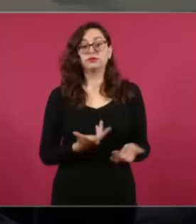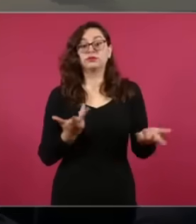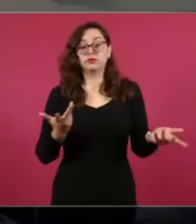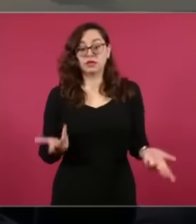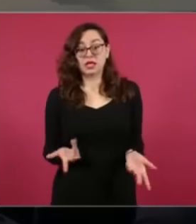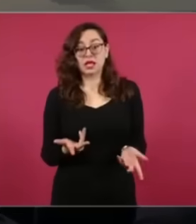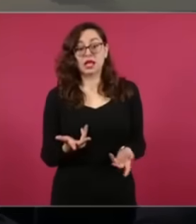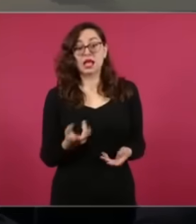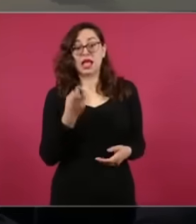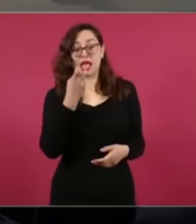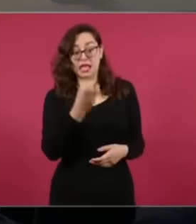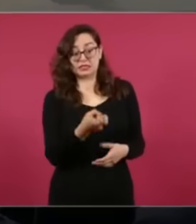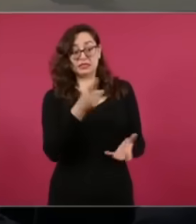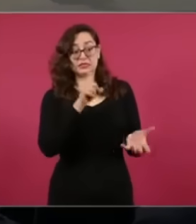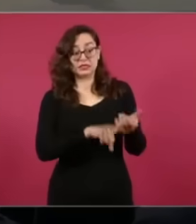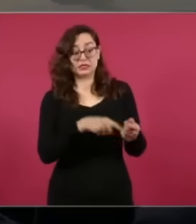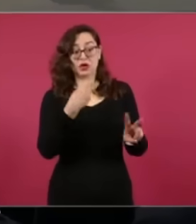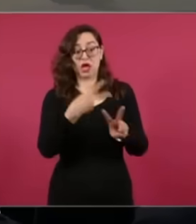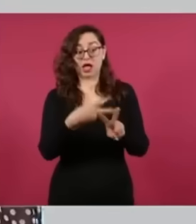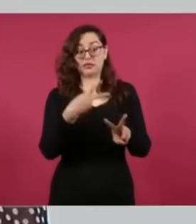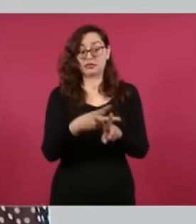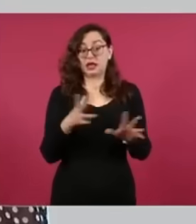que impulsaban este hashtag.